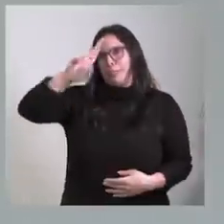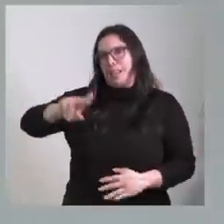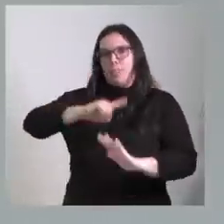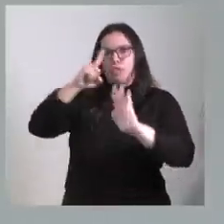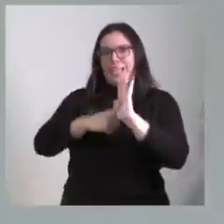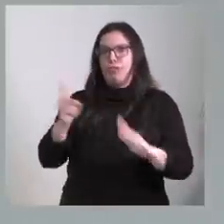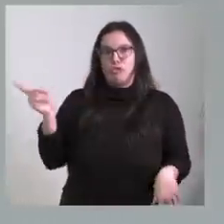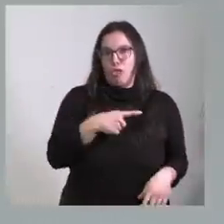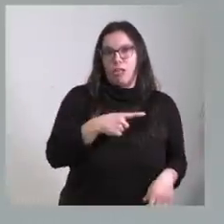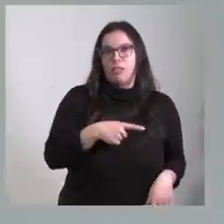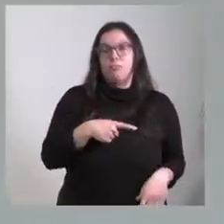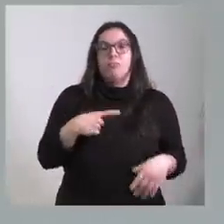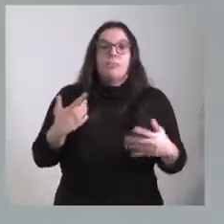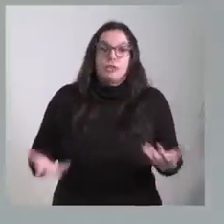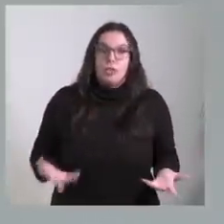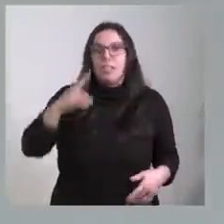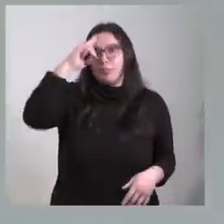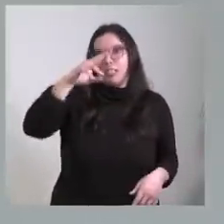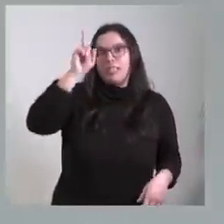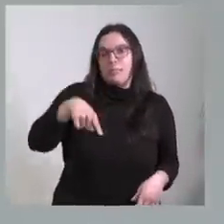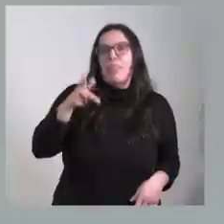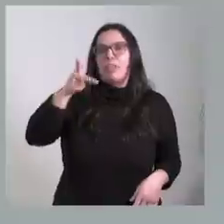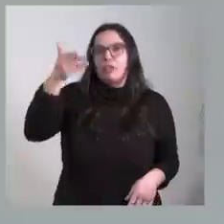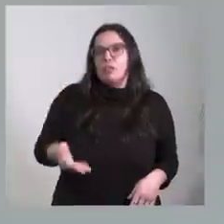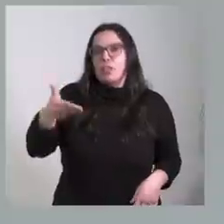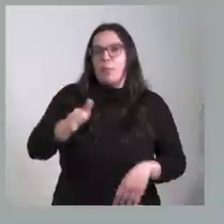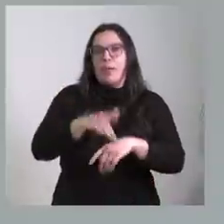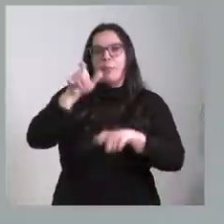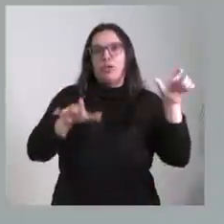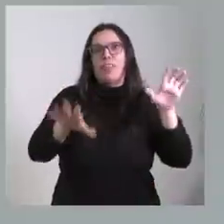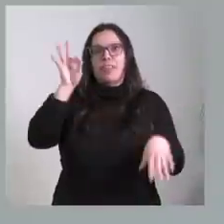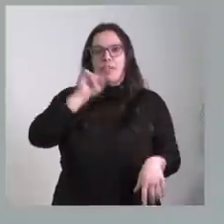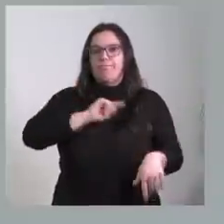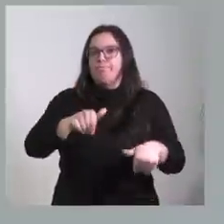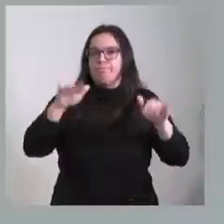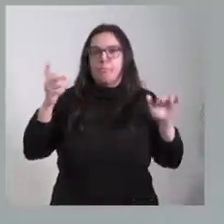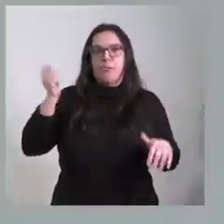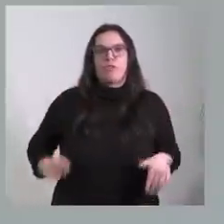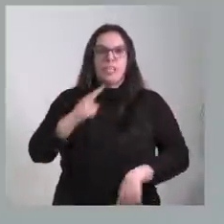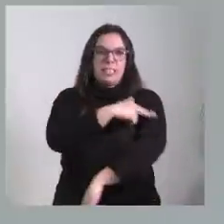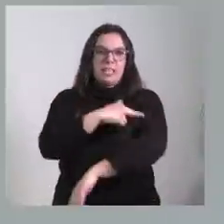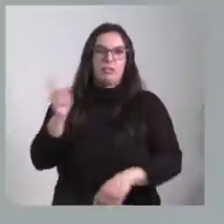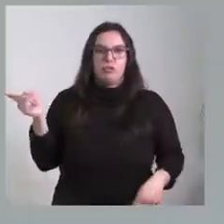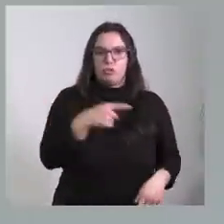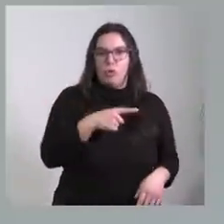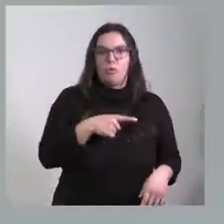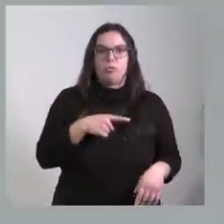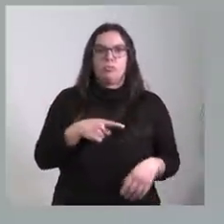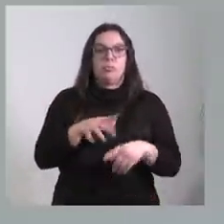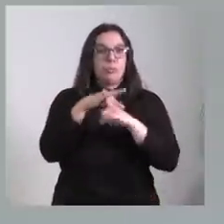toda la ley Pues vamos a respetar el derecho fundamental a la vocación de conciencia de Todos Los profesionales de la sanidad sigan en la situación